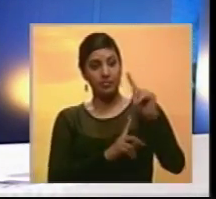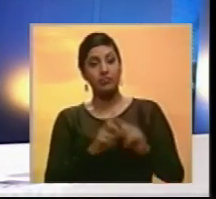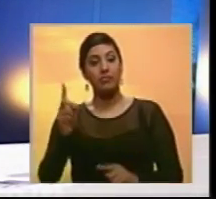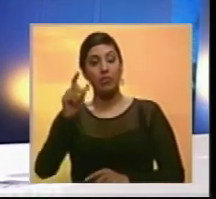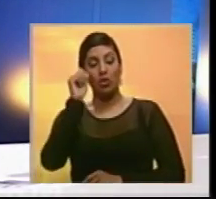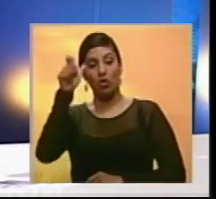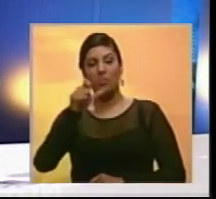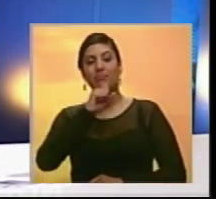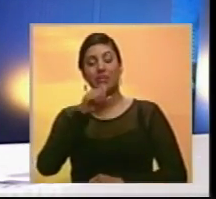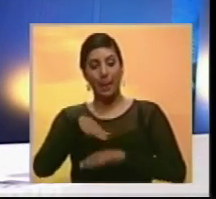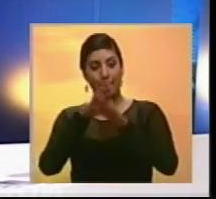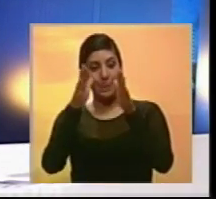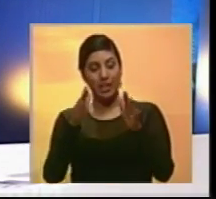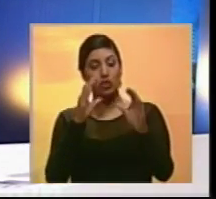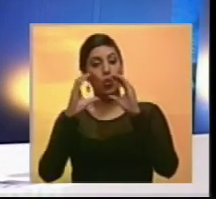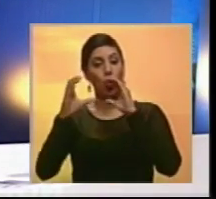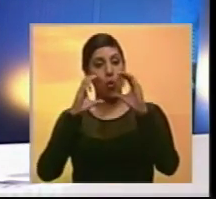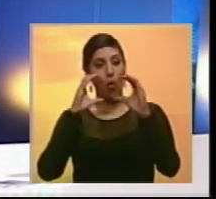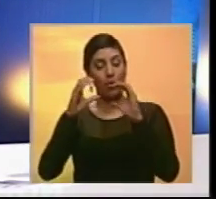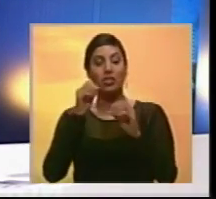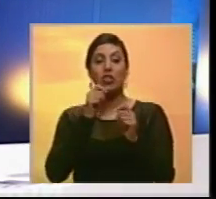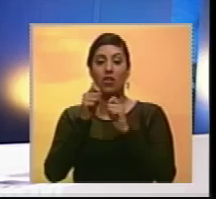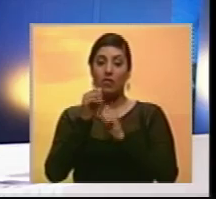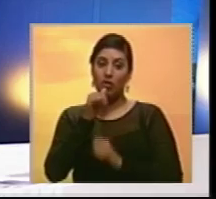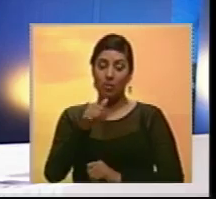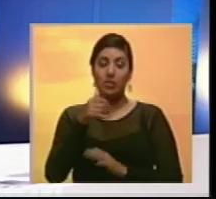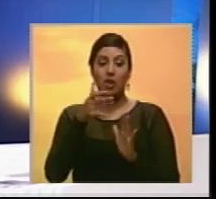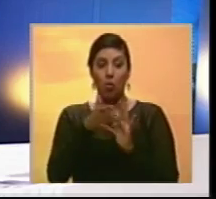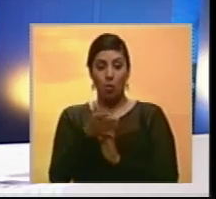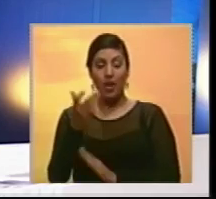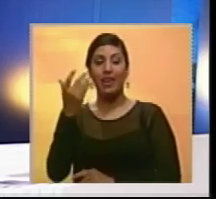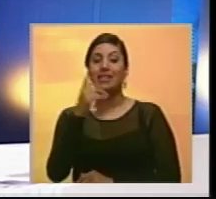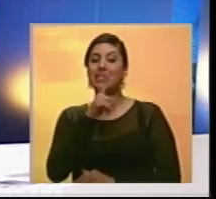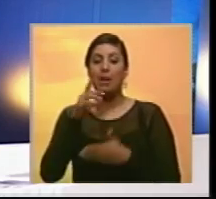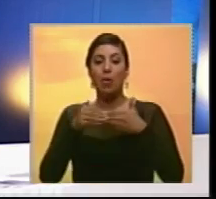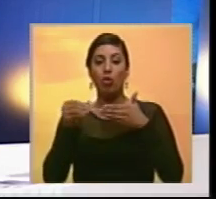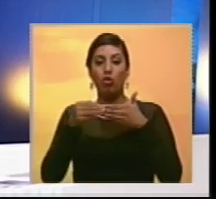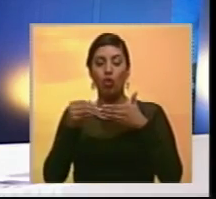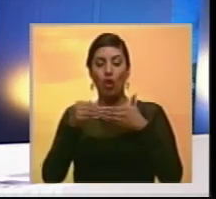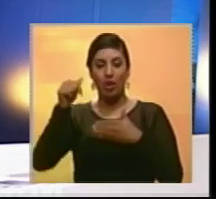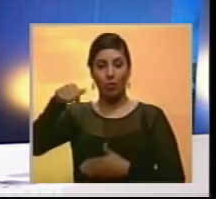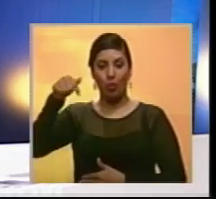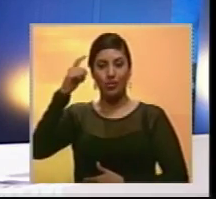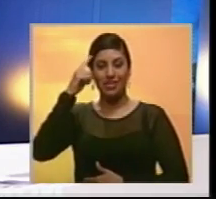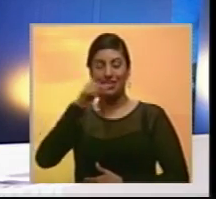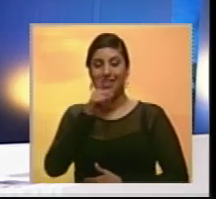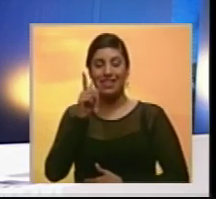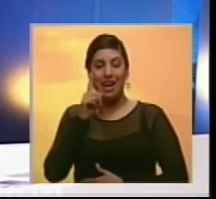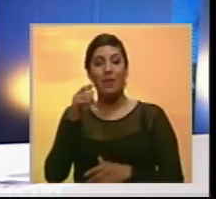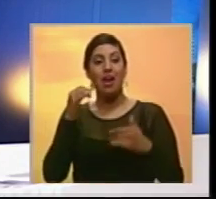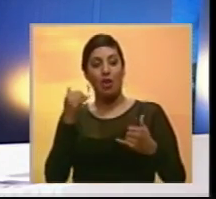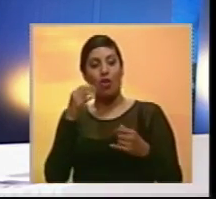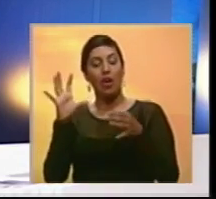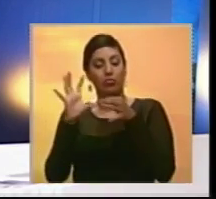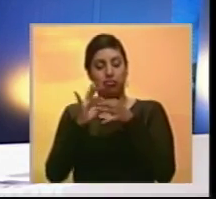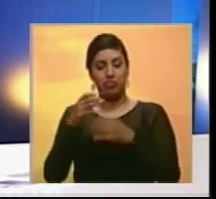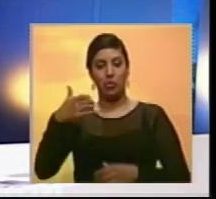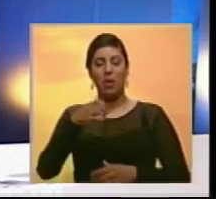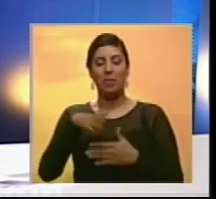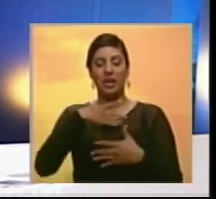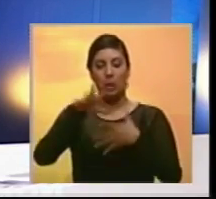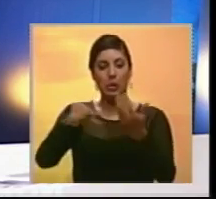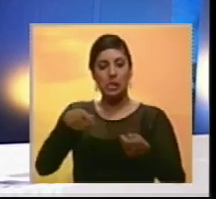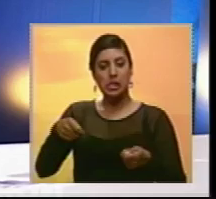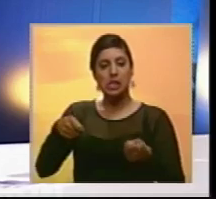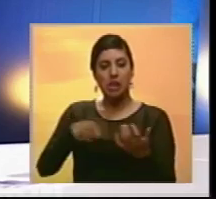Ernesto Villegas, ministro para Comunicación e Información, afirmó que la página Dollar Today trabaja articuladamente con la Mesa de la Unidad Democrática para